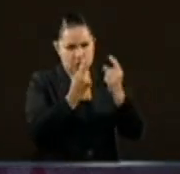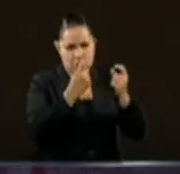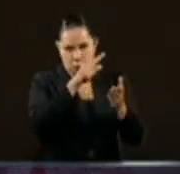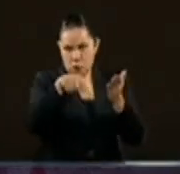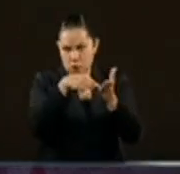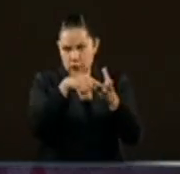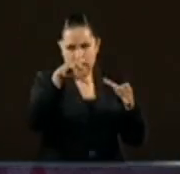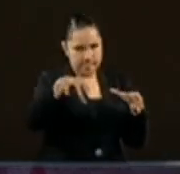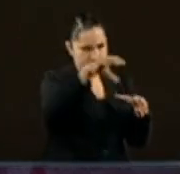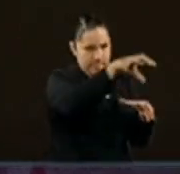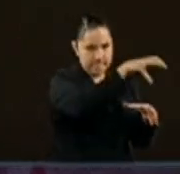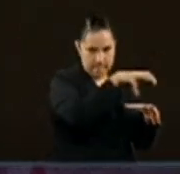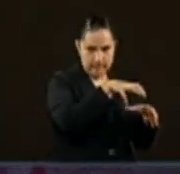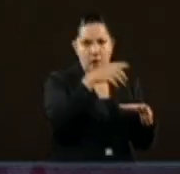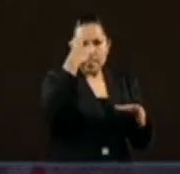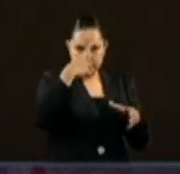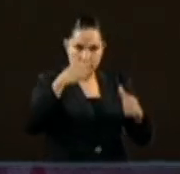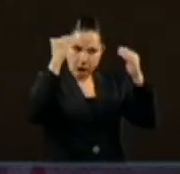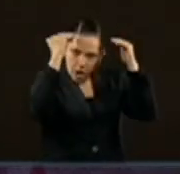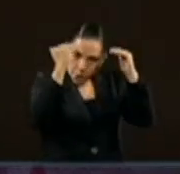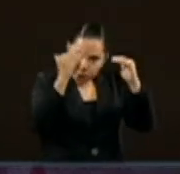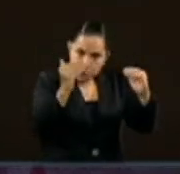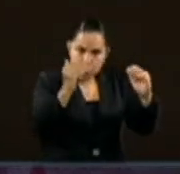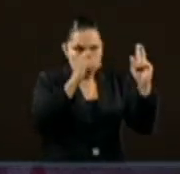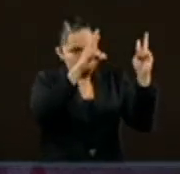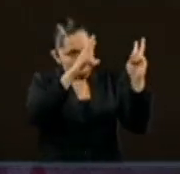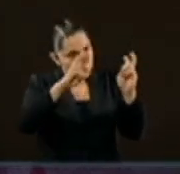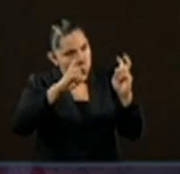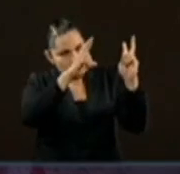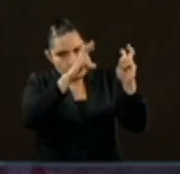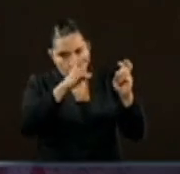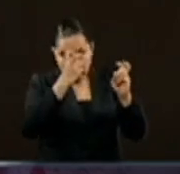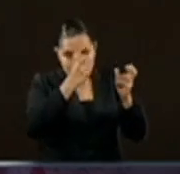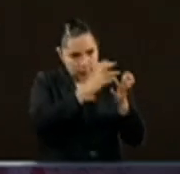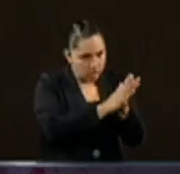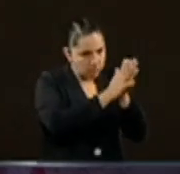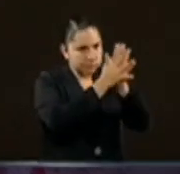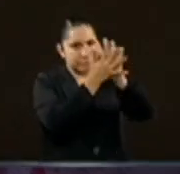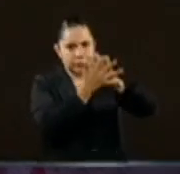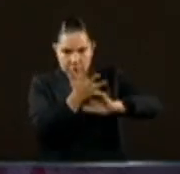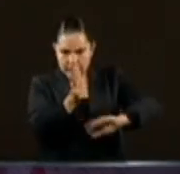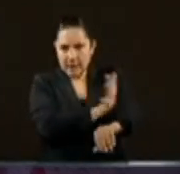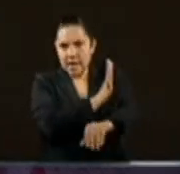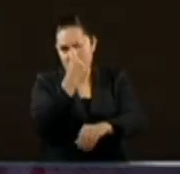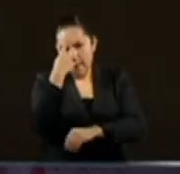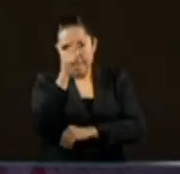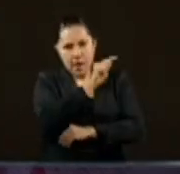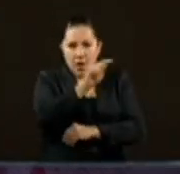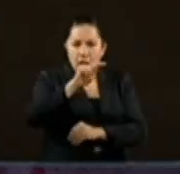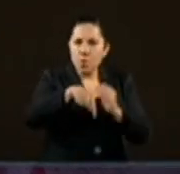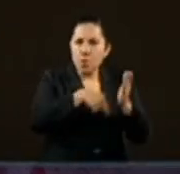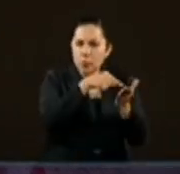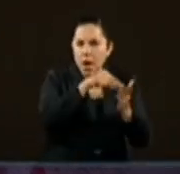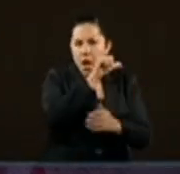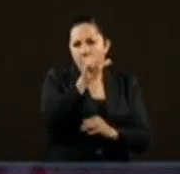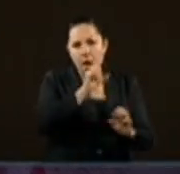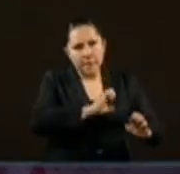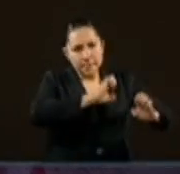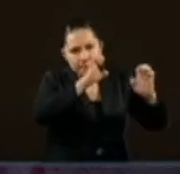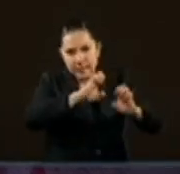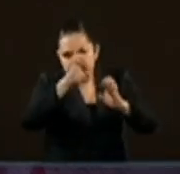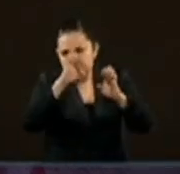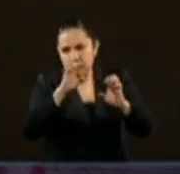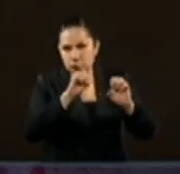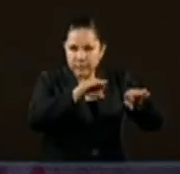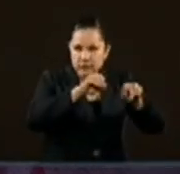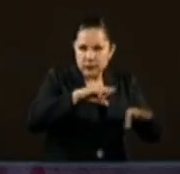utilización de este tipo de instrumentación fotovoltaica para edificios públicos y para estacionamientos. En